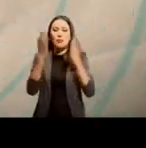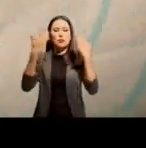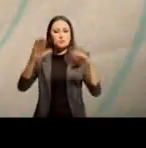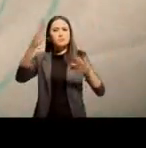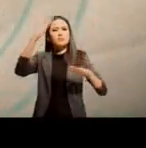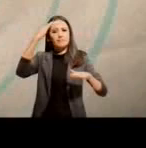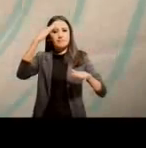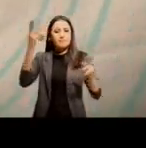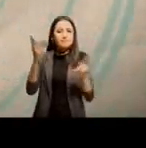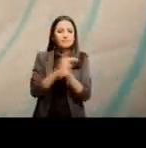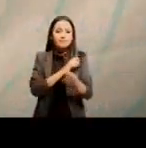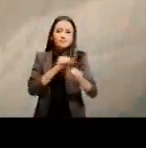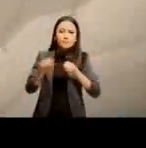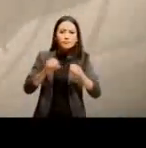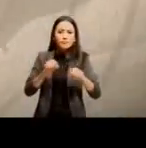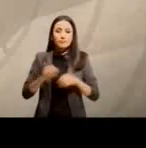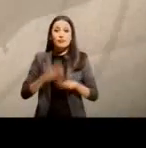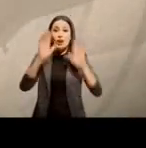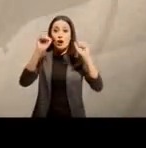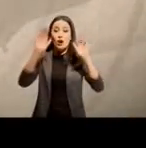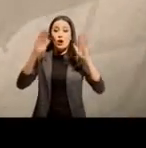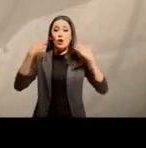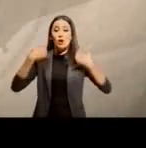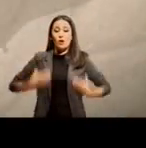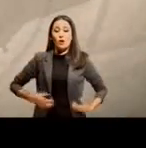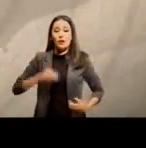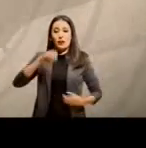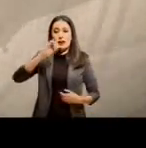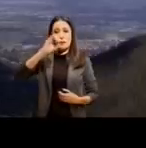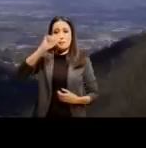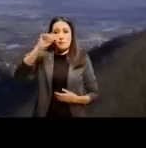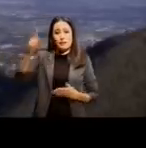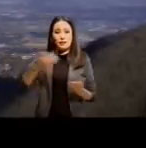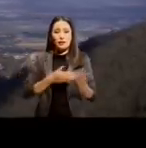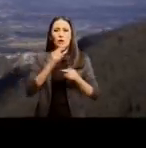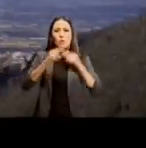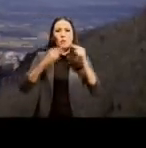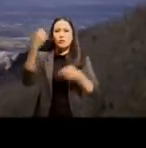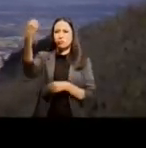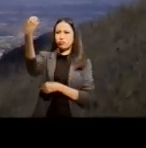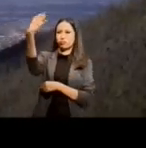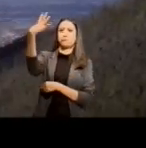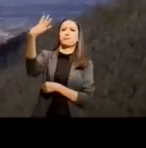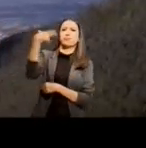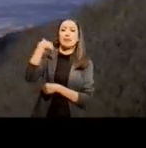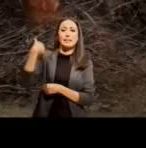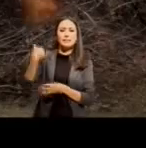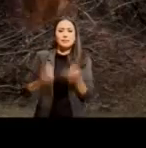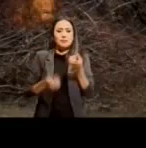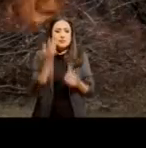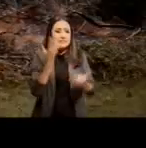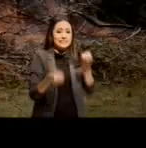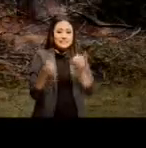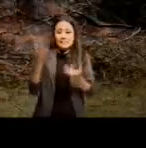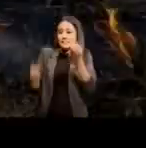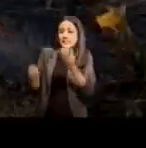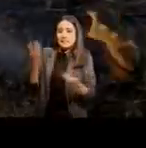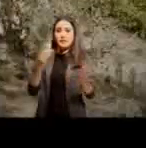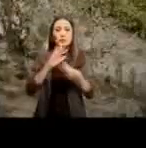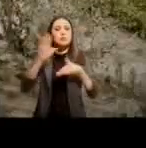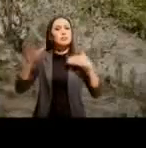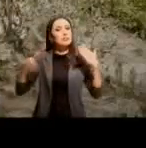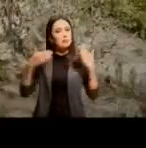Ecuador, preparado ante riesgos y desastres. Hola, soy Mía, la mochila. En el verano estamos expuestos a incendios forestales